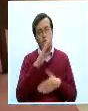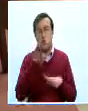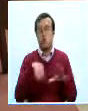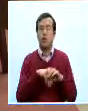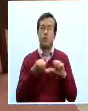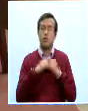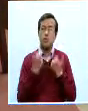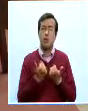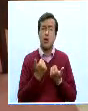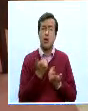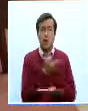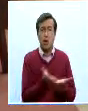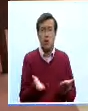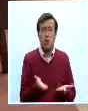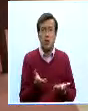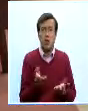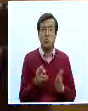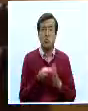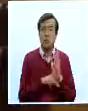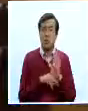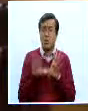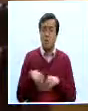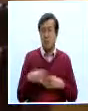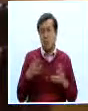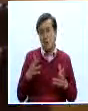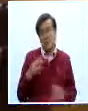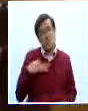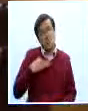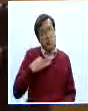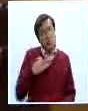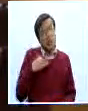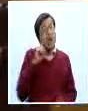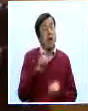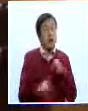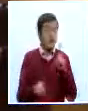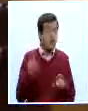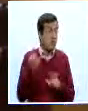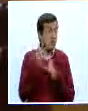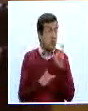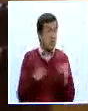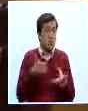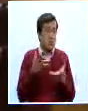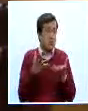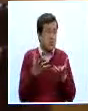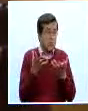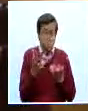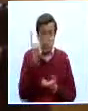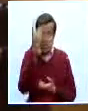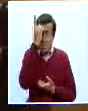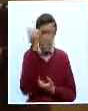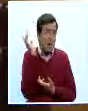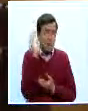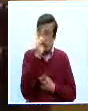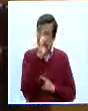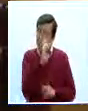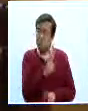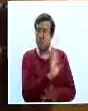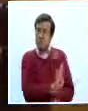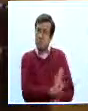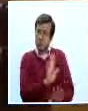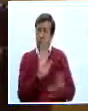asamblea finalmente no se acojan a esta normativa obviamente como es voluntario habrá un número de contribuyentes que deseen no hacerlo y esto es muy respetable